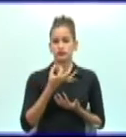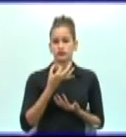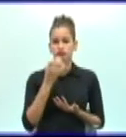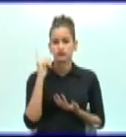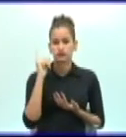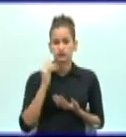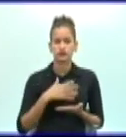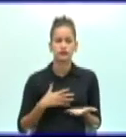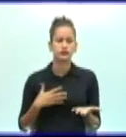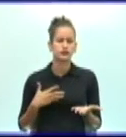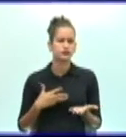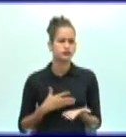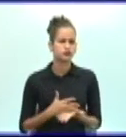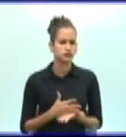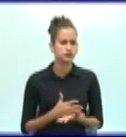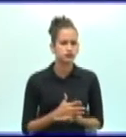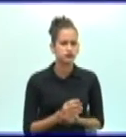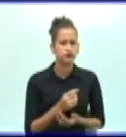Continuamos analizando